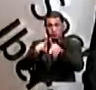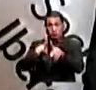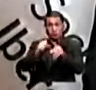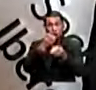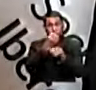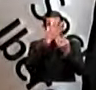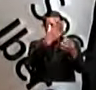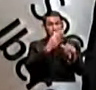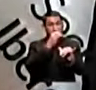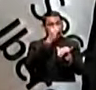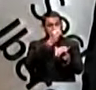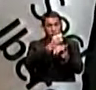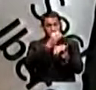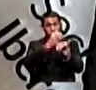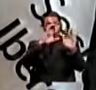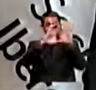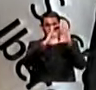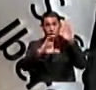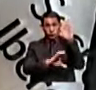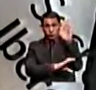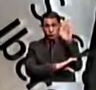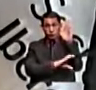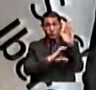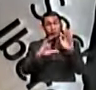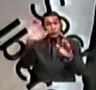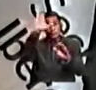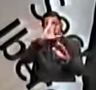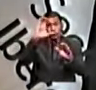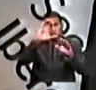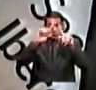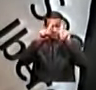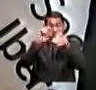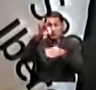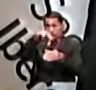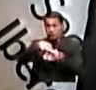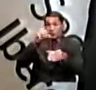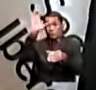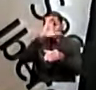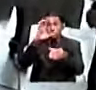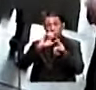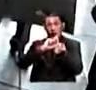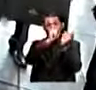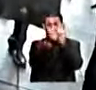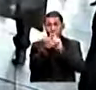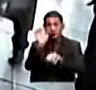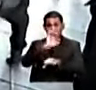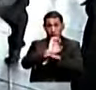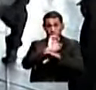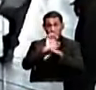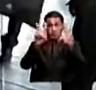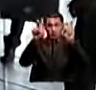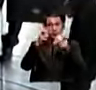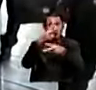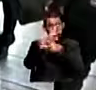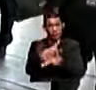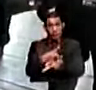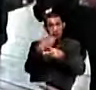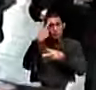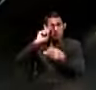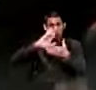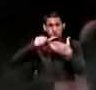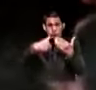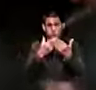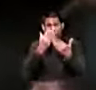que con la iniciativa se buscará transformar al país con acciones enfocadas en el bienestar y seguridad de los ciudadanos. Noboa